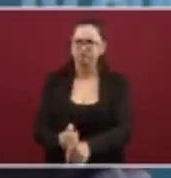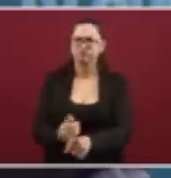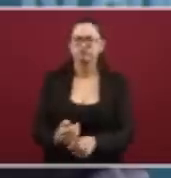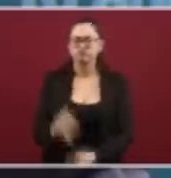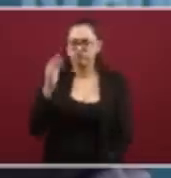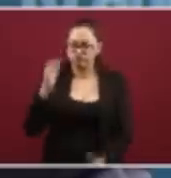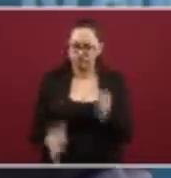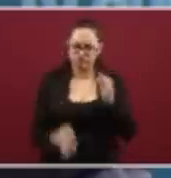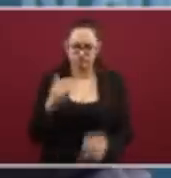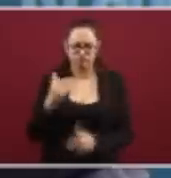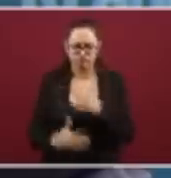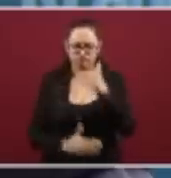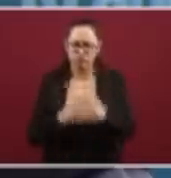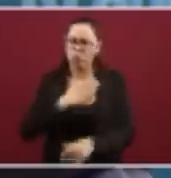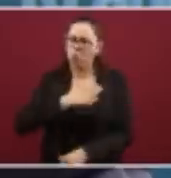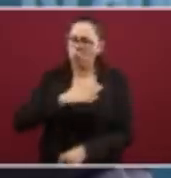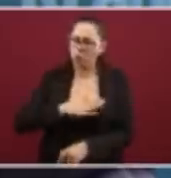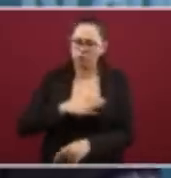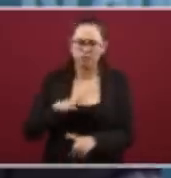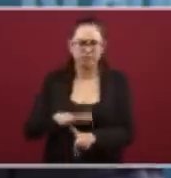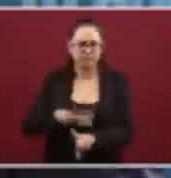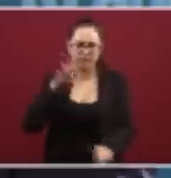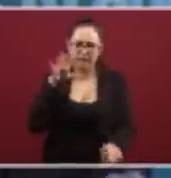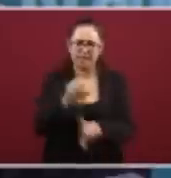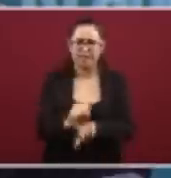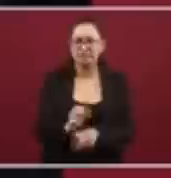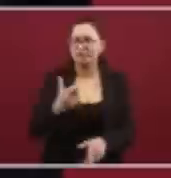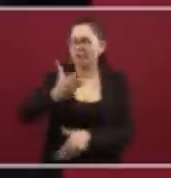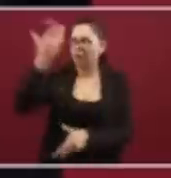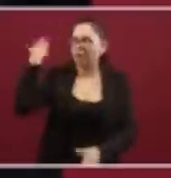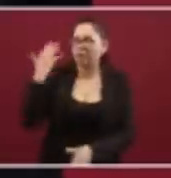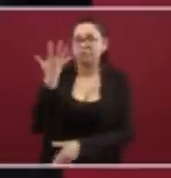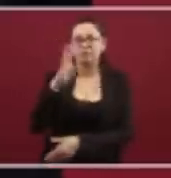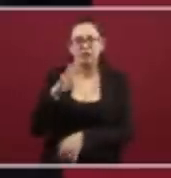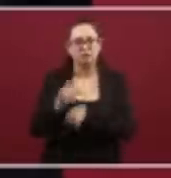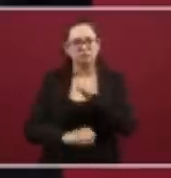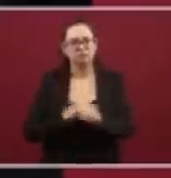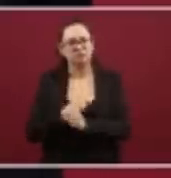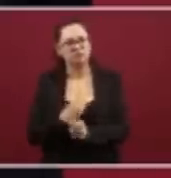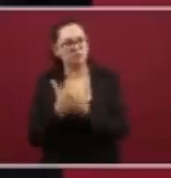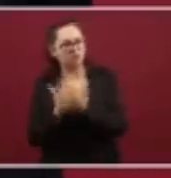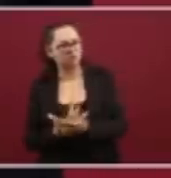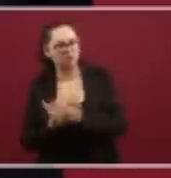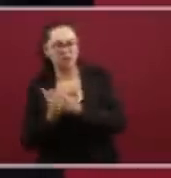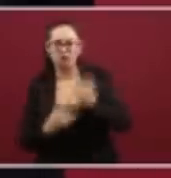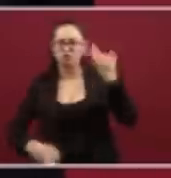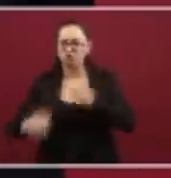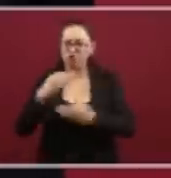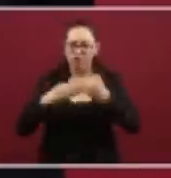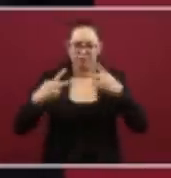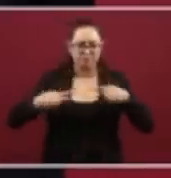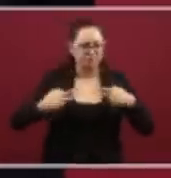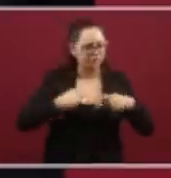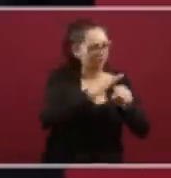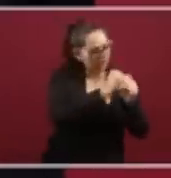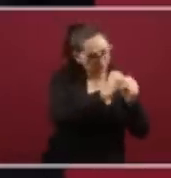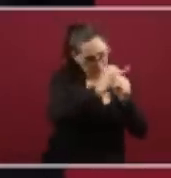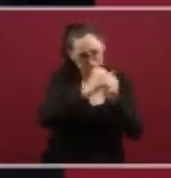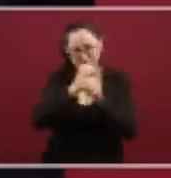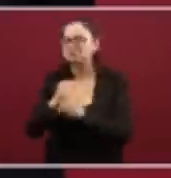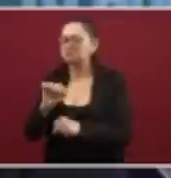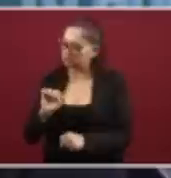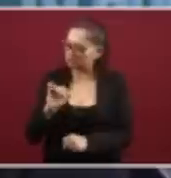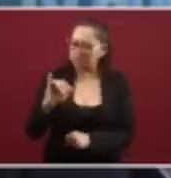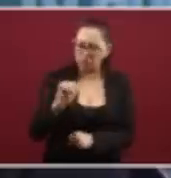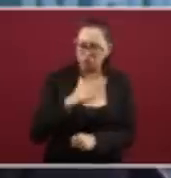hace diez años que todo aquel que tenga que ser investigado lo sea sin embargo también lo decimos con claridad no